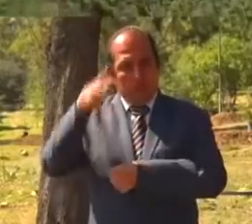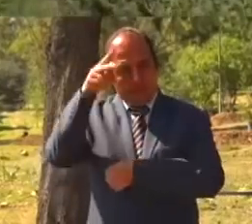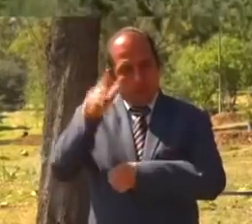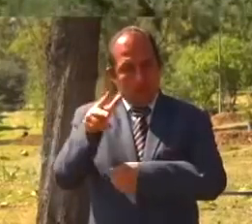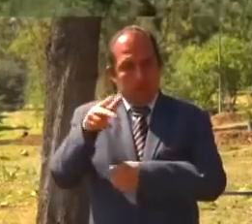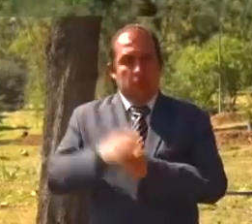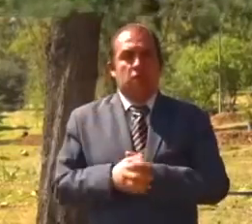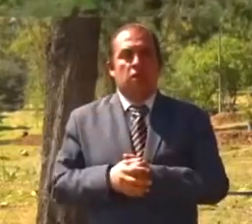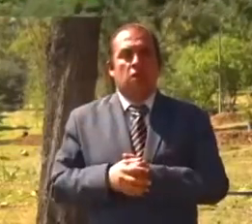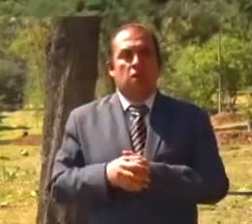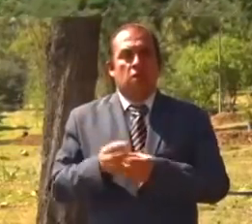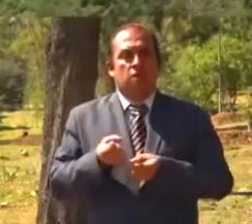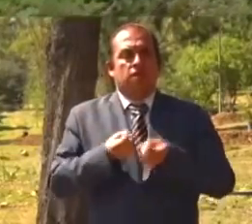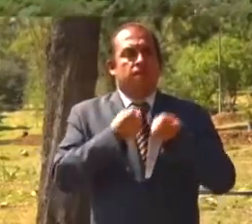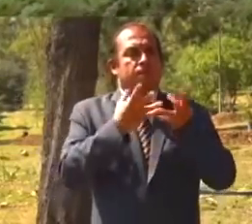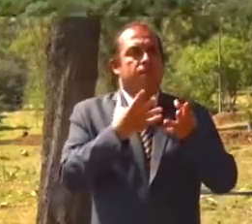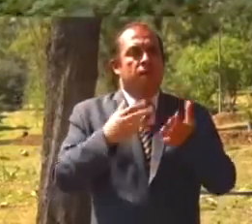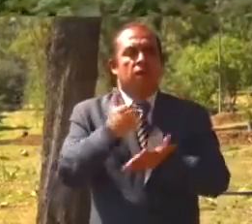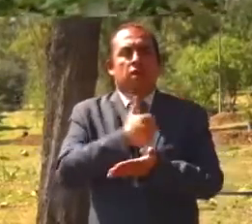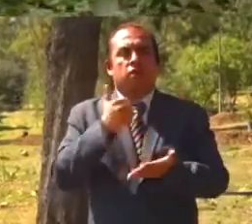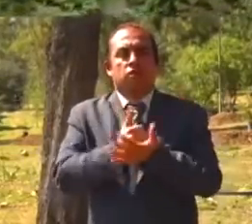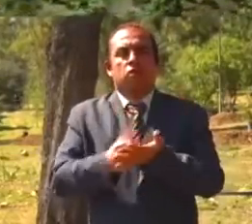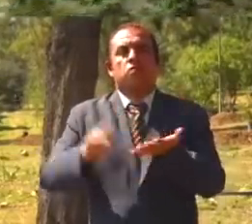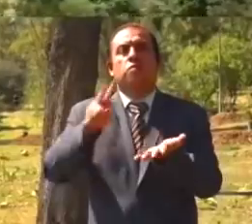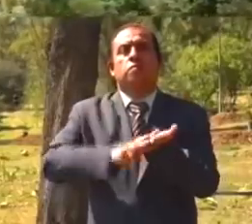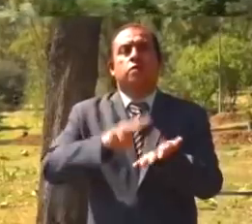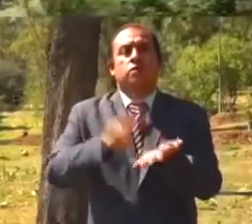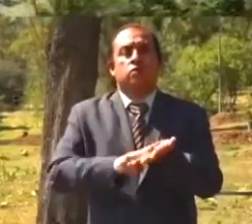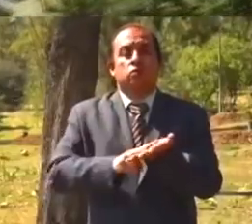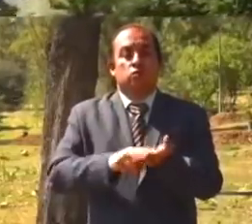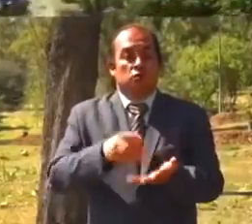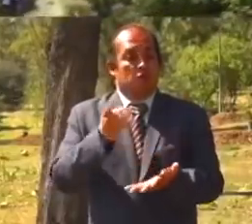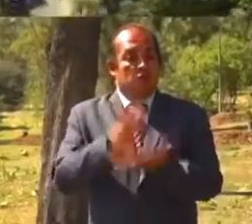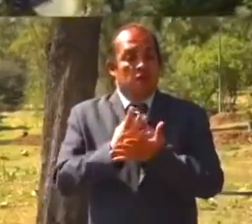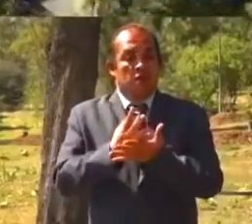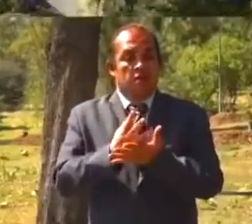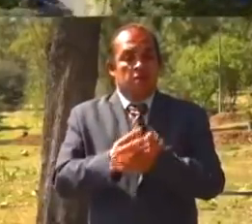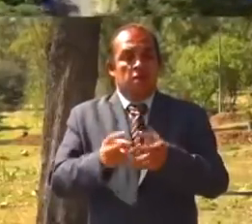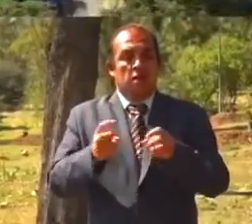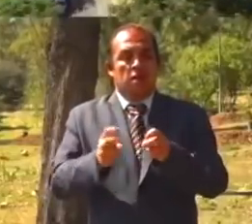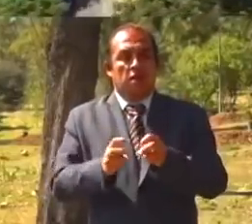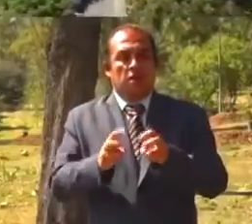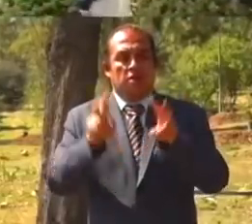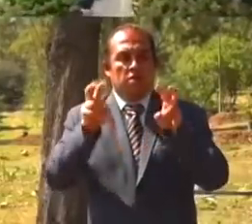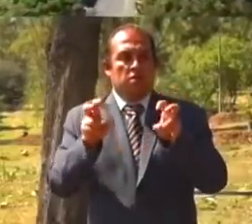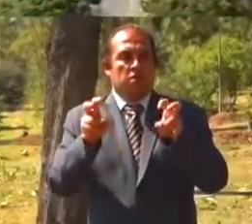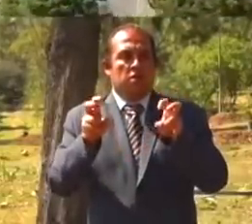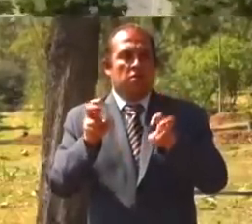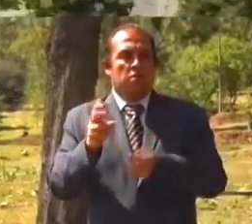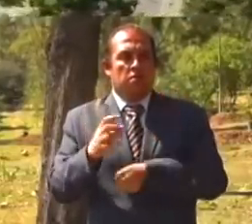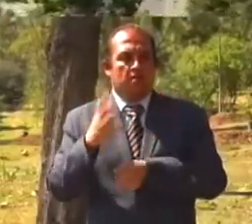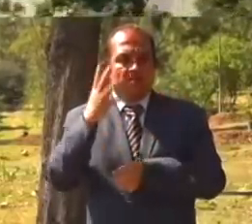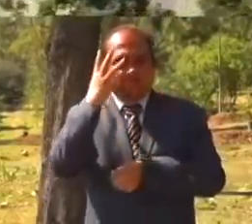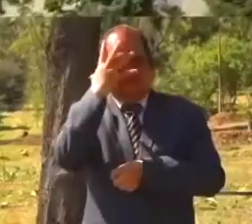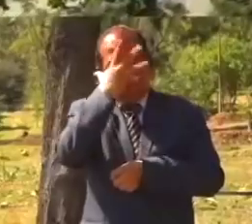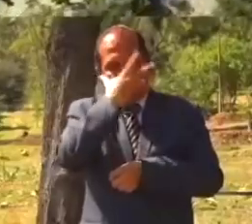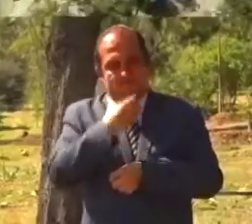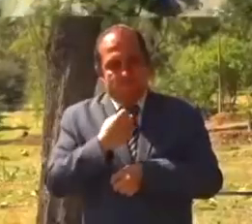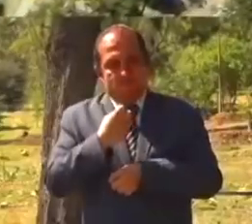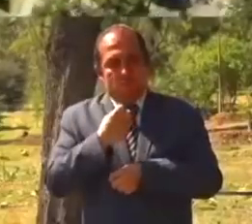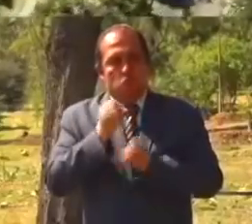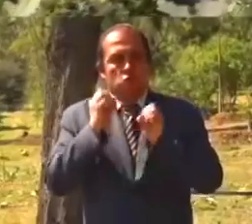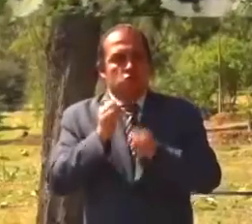Hidalgo, ofrecen a la ciudad un valor no solamente en términos de su belleza, en términos de esta